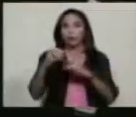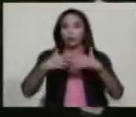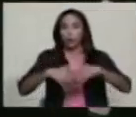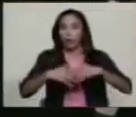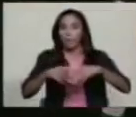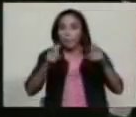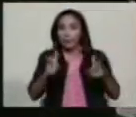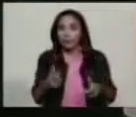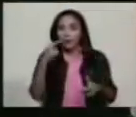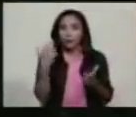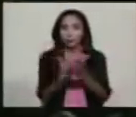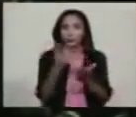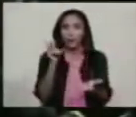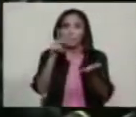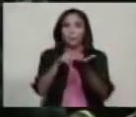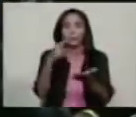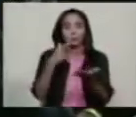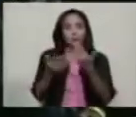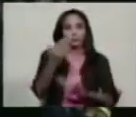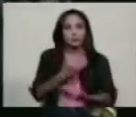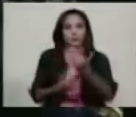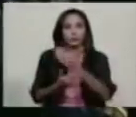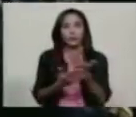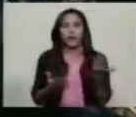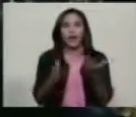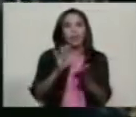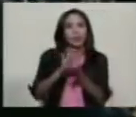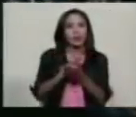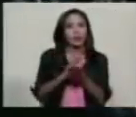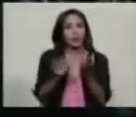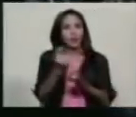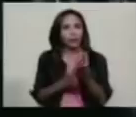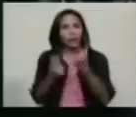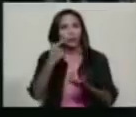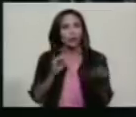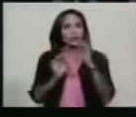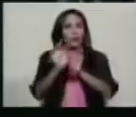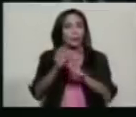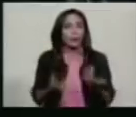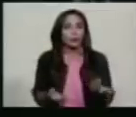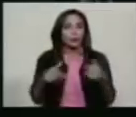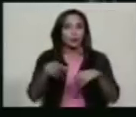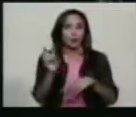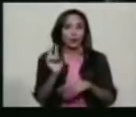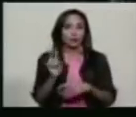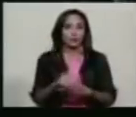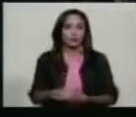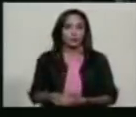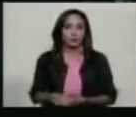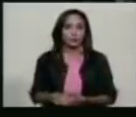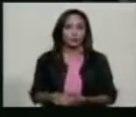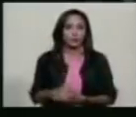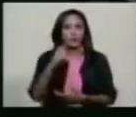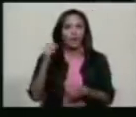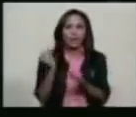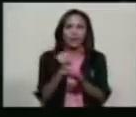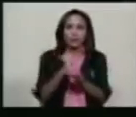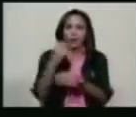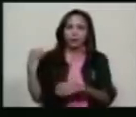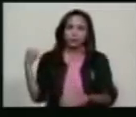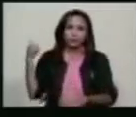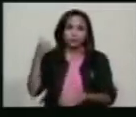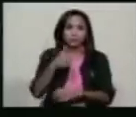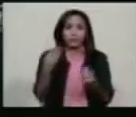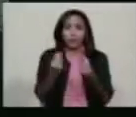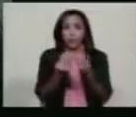empresarios presentes que apuestan a la estabilidad económica de la República Bolivariana de Venezuela en un trabajo conjunto con